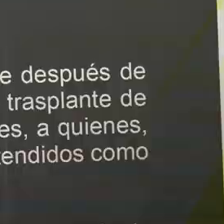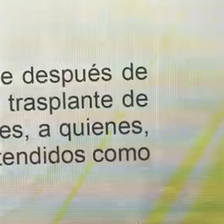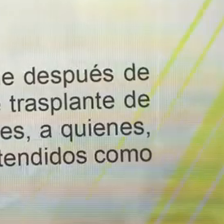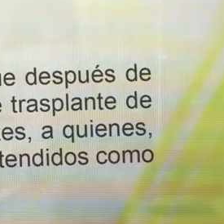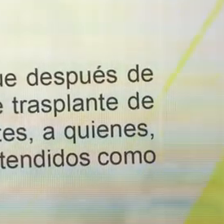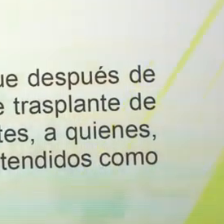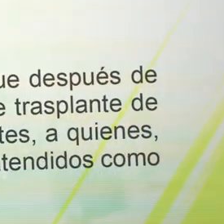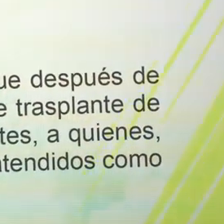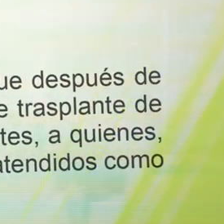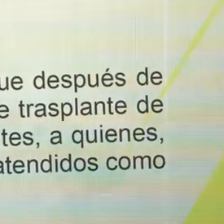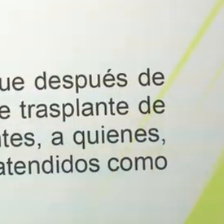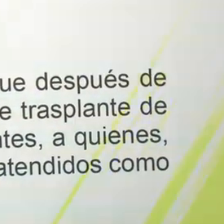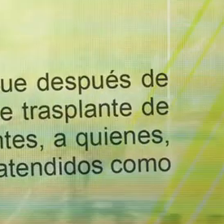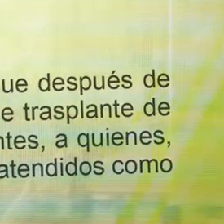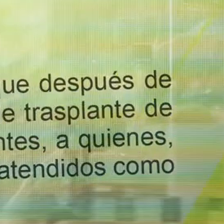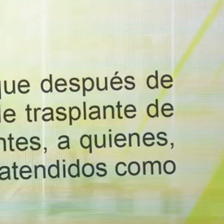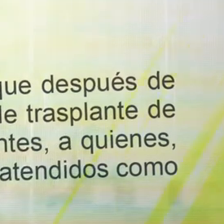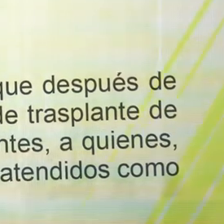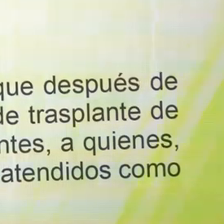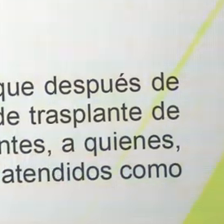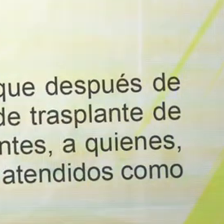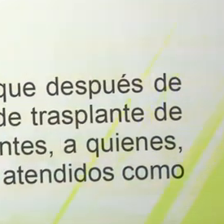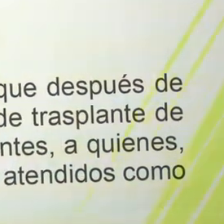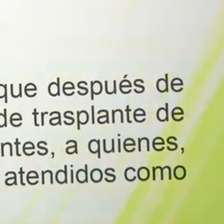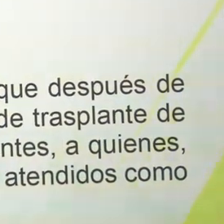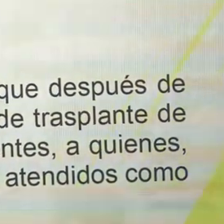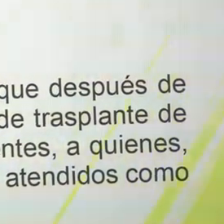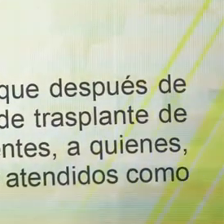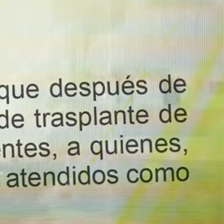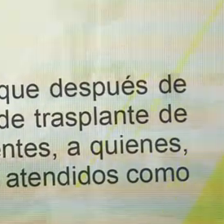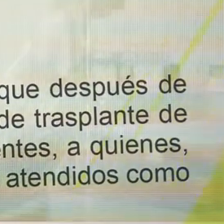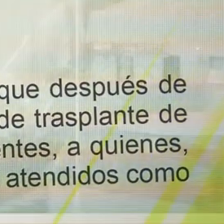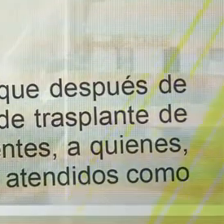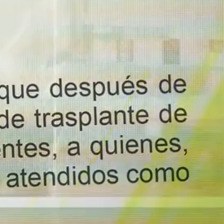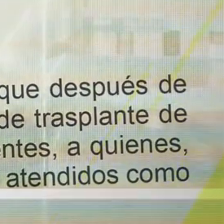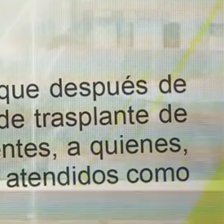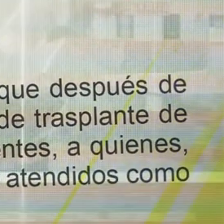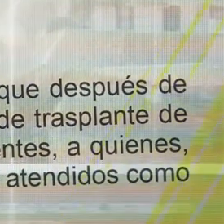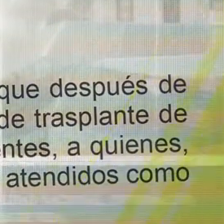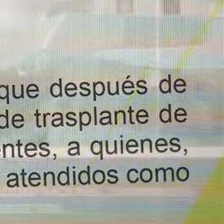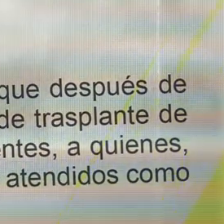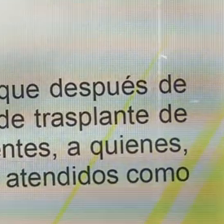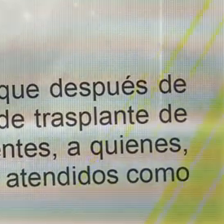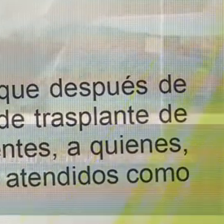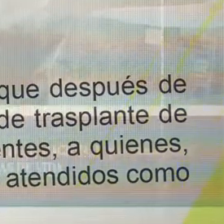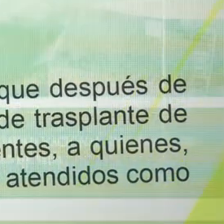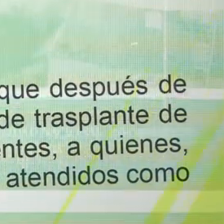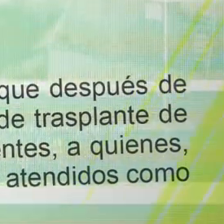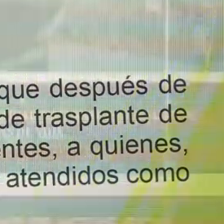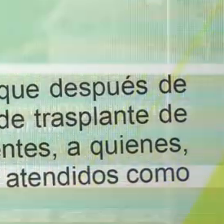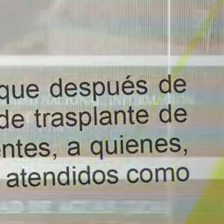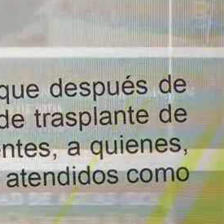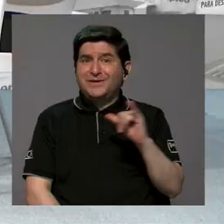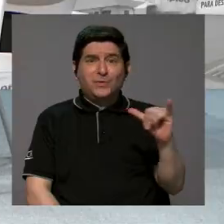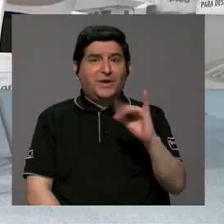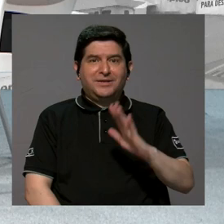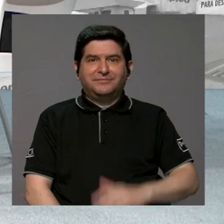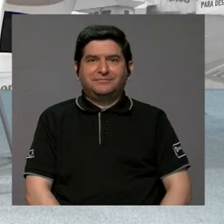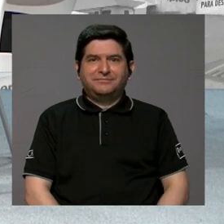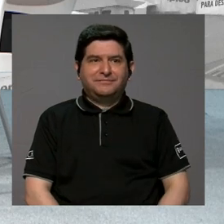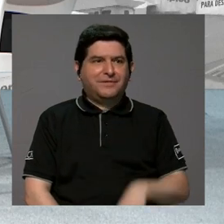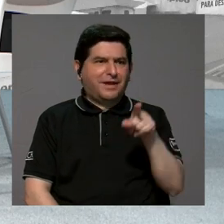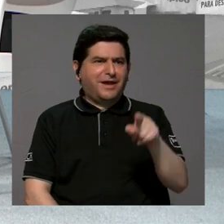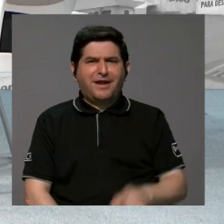los servicios iban a ser interrumpidos? Sí, bueno, esta persona está igual que nosotros, está igual que nosotros.